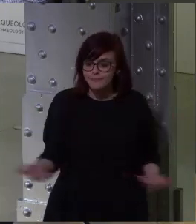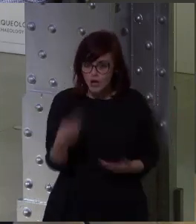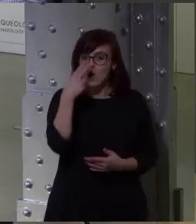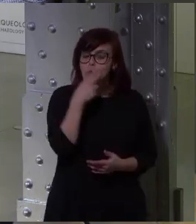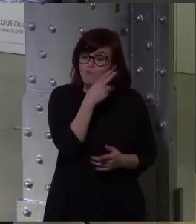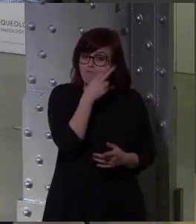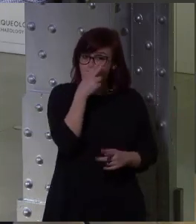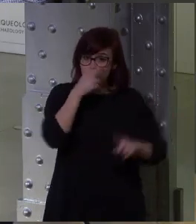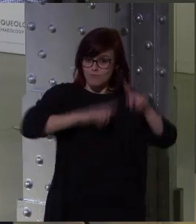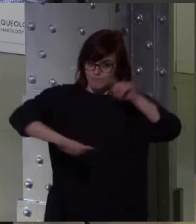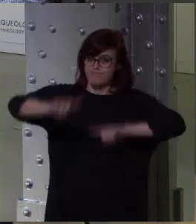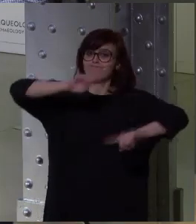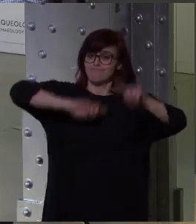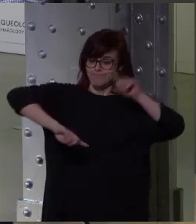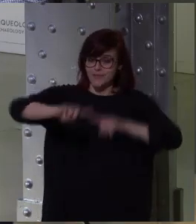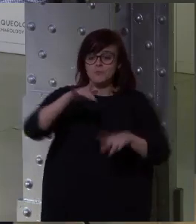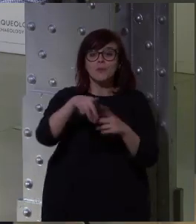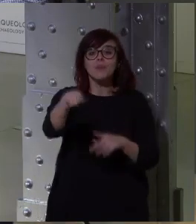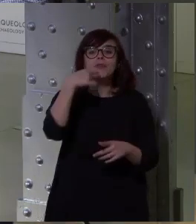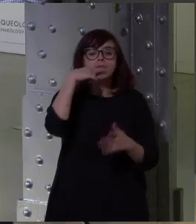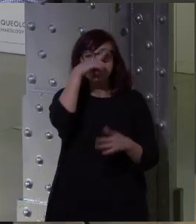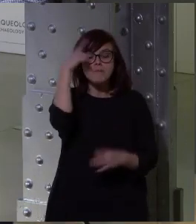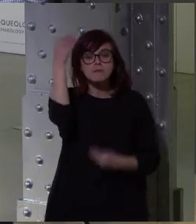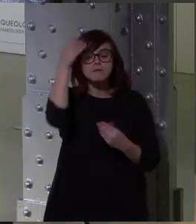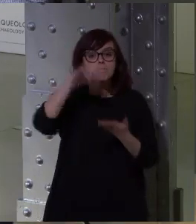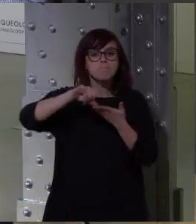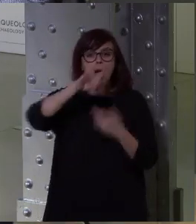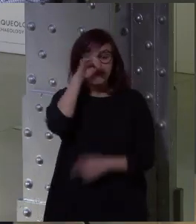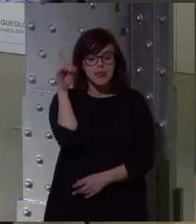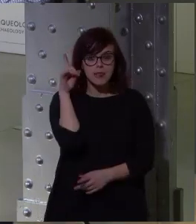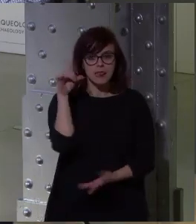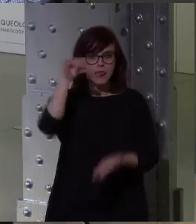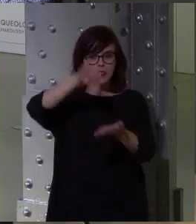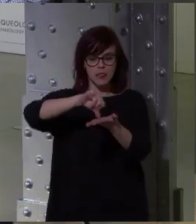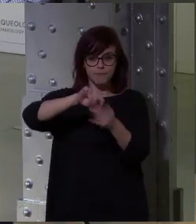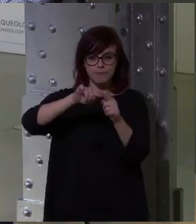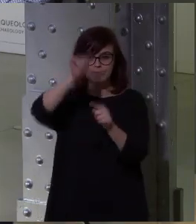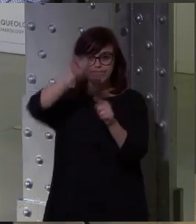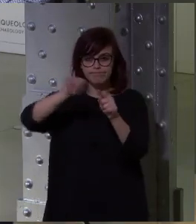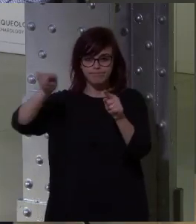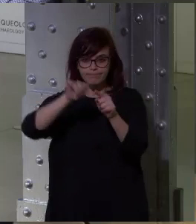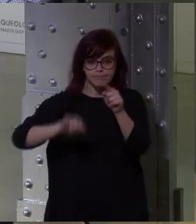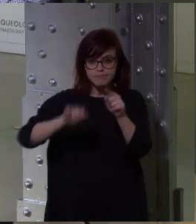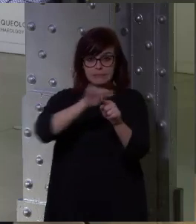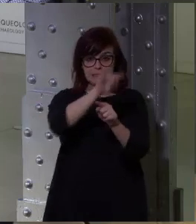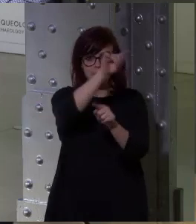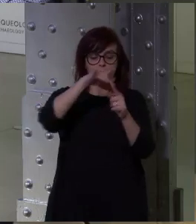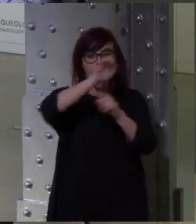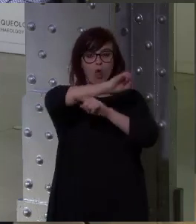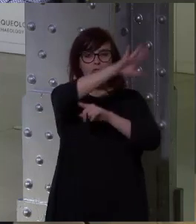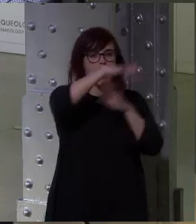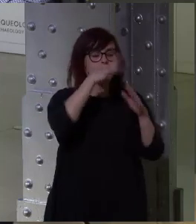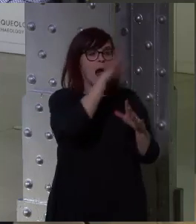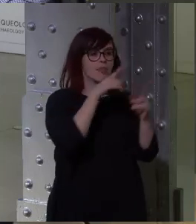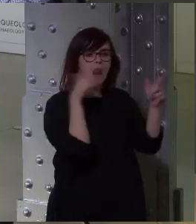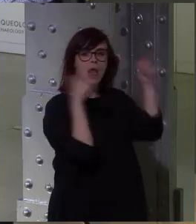comprometido, ¿no? Antes hablabas cómo desde Madrid podemos estar tan conectados con los océanos, y a veces nos